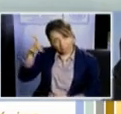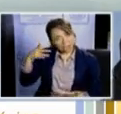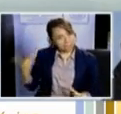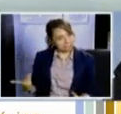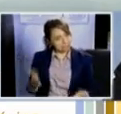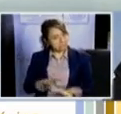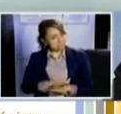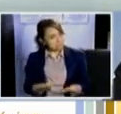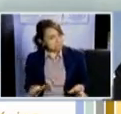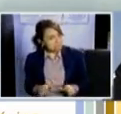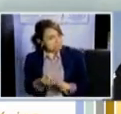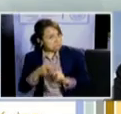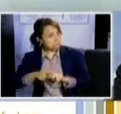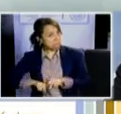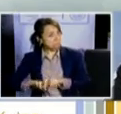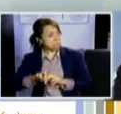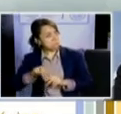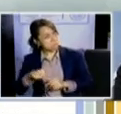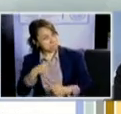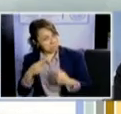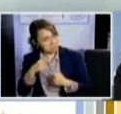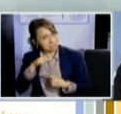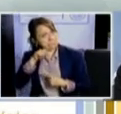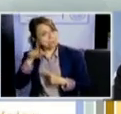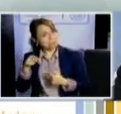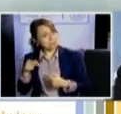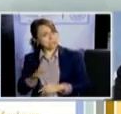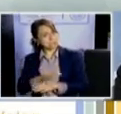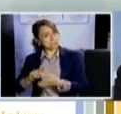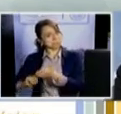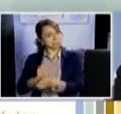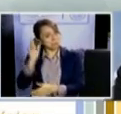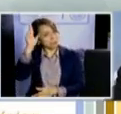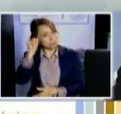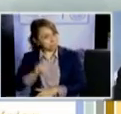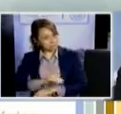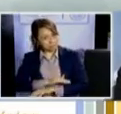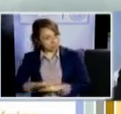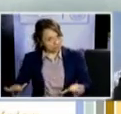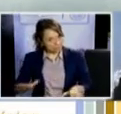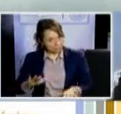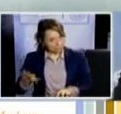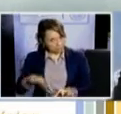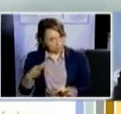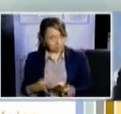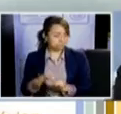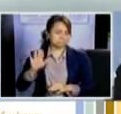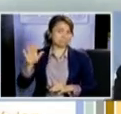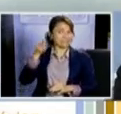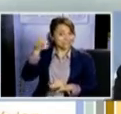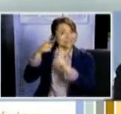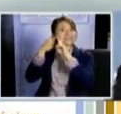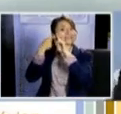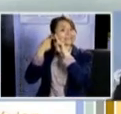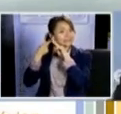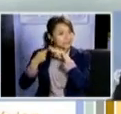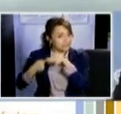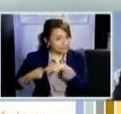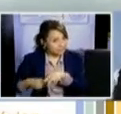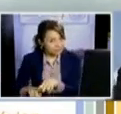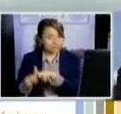el final de la primera parte del proceso negociador. Es el inicio de una implementación de un